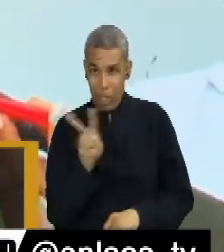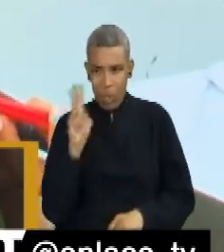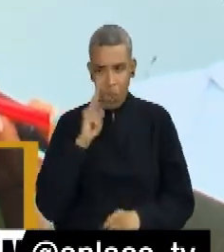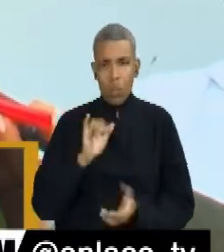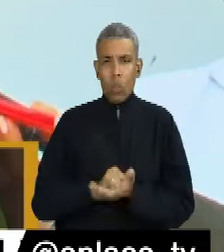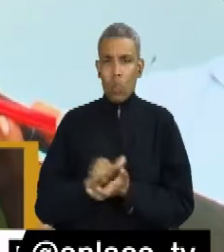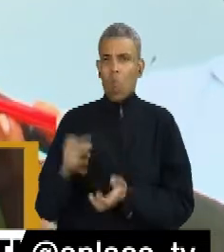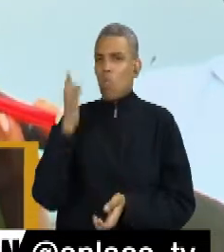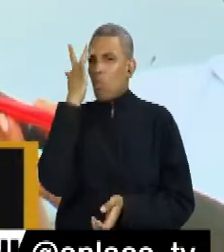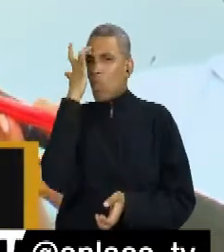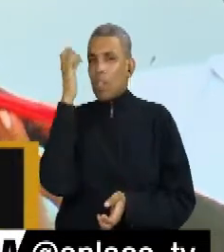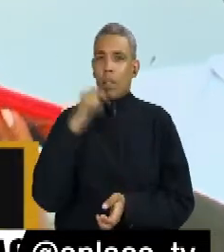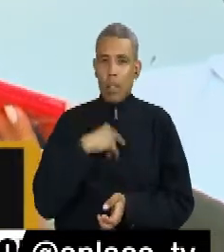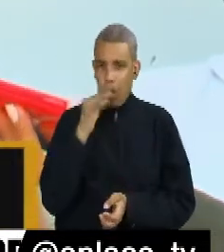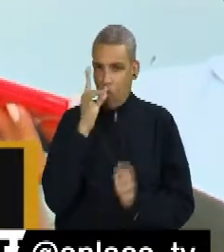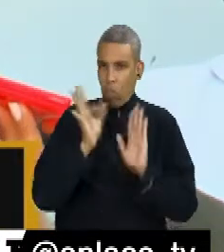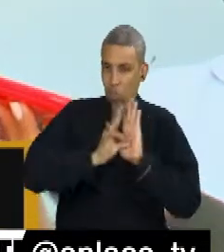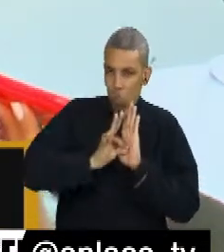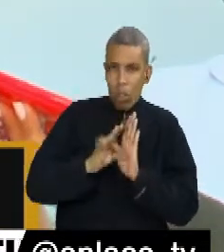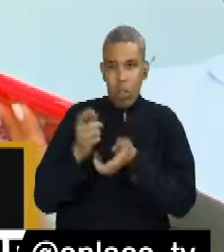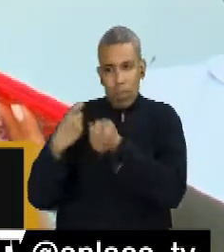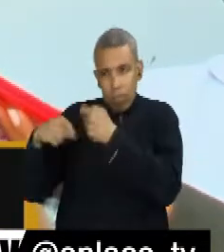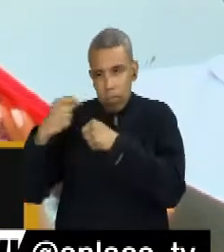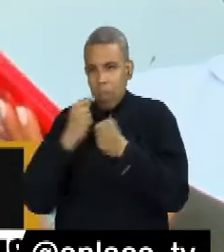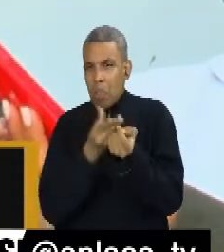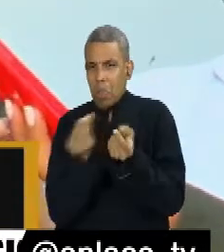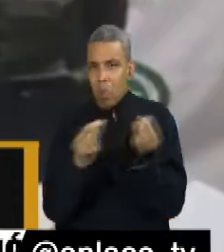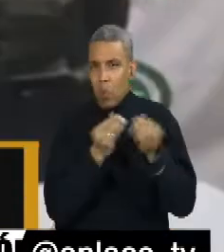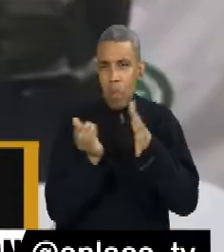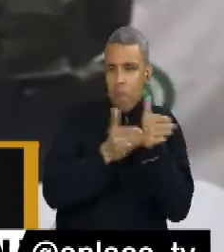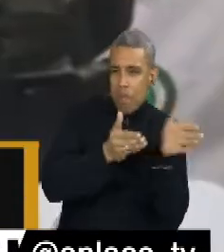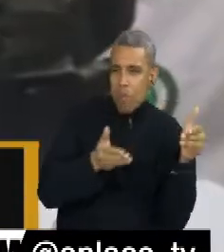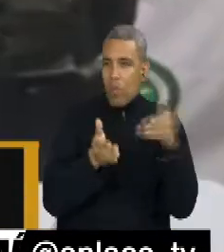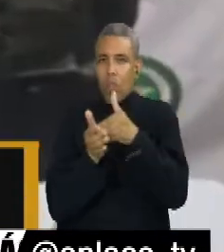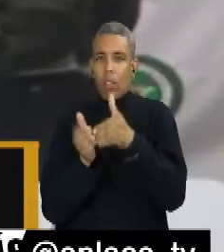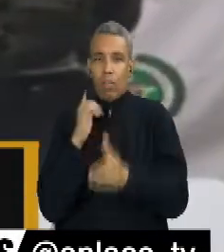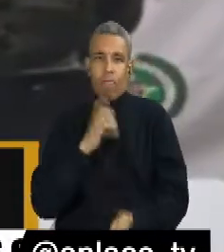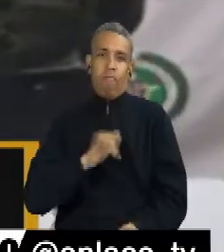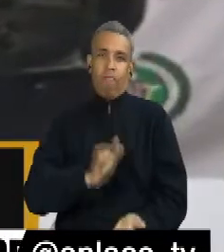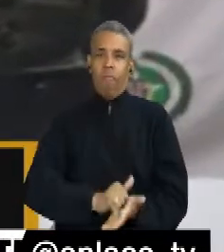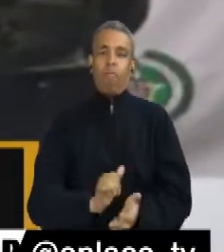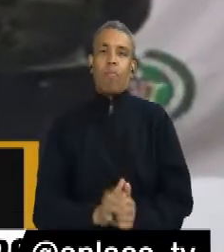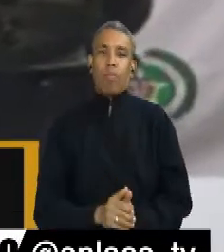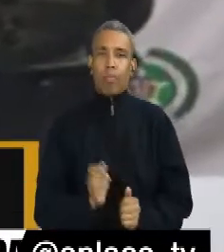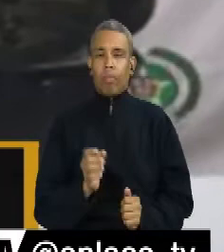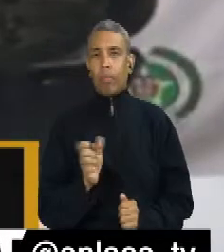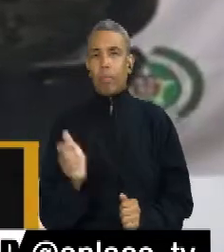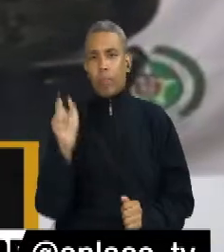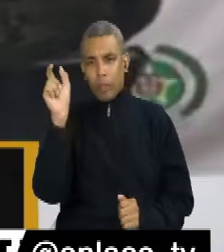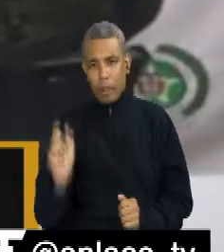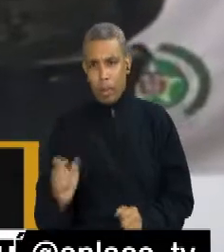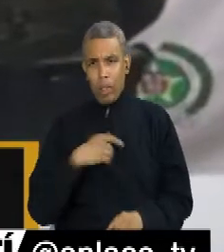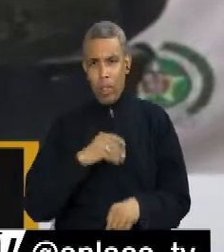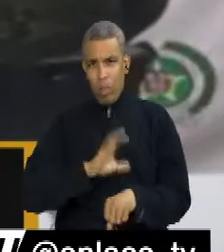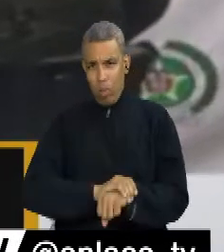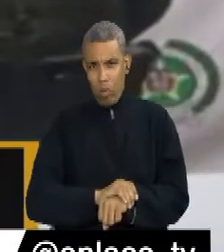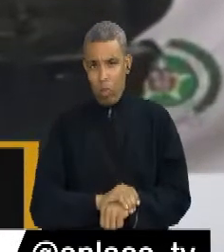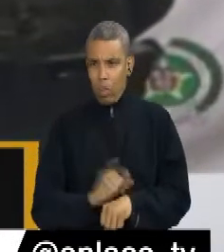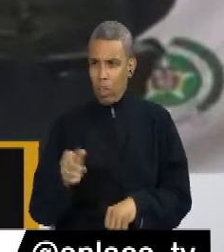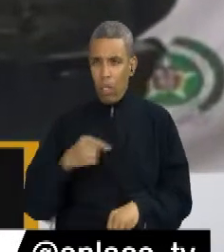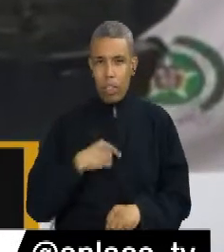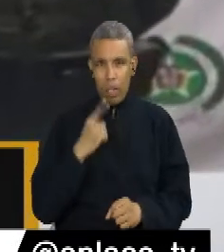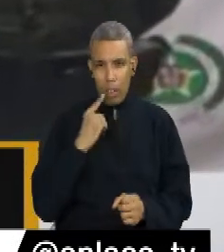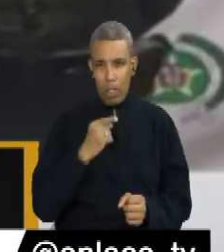pequeñas cantidades en las diferentes localidades del municipio de Barranca Bermeja. En otro caso, otro sujeto fue detenido cuando portaba alrededor de